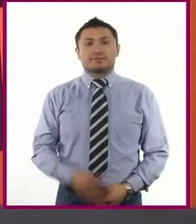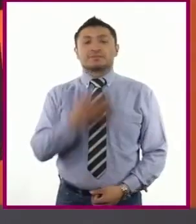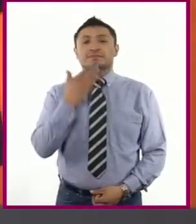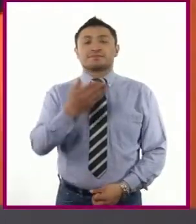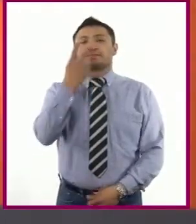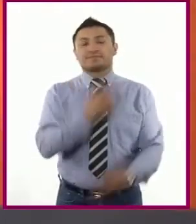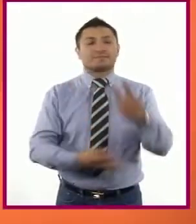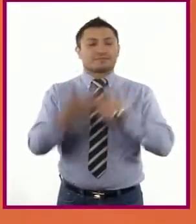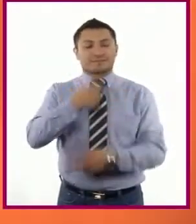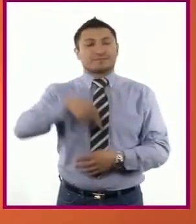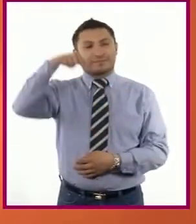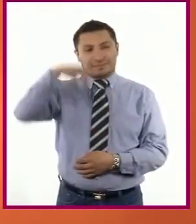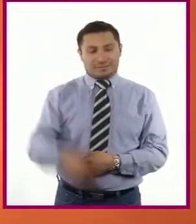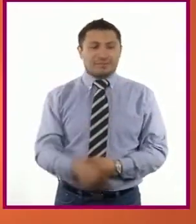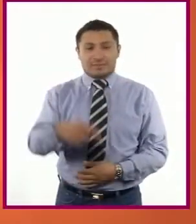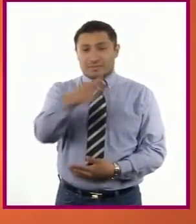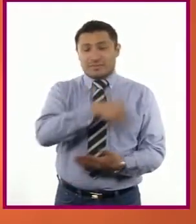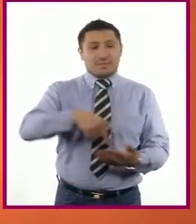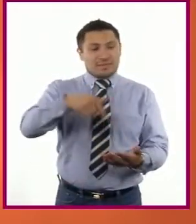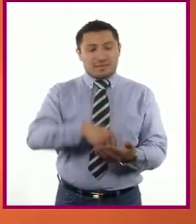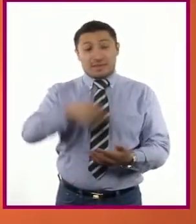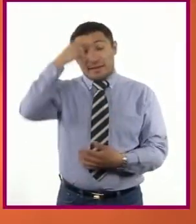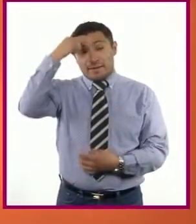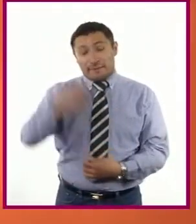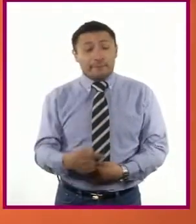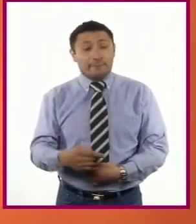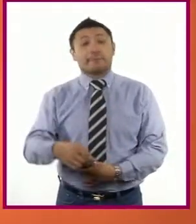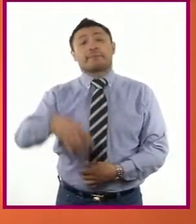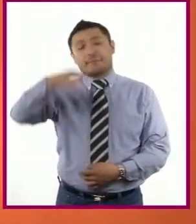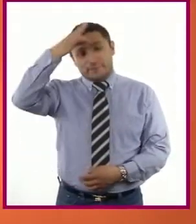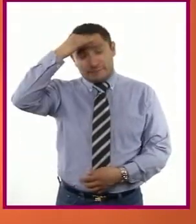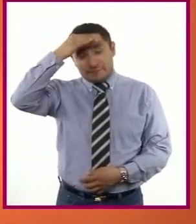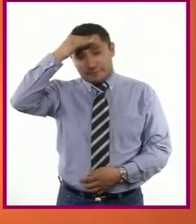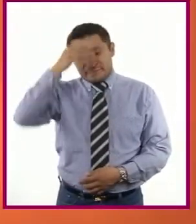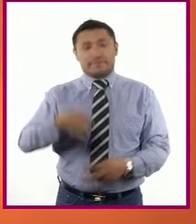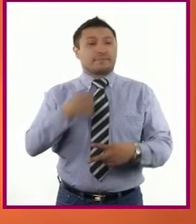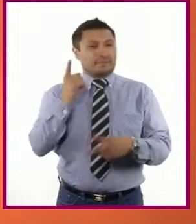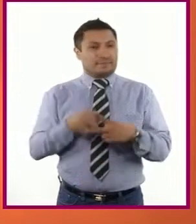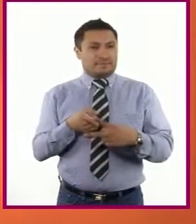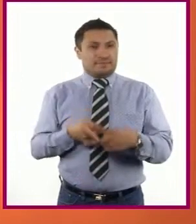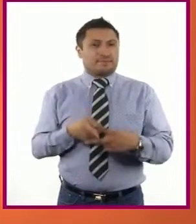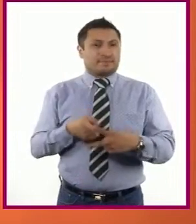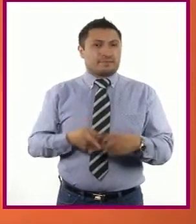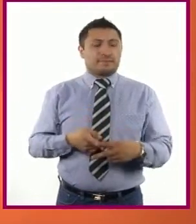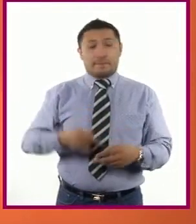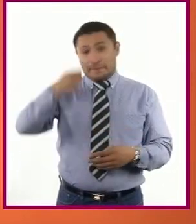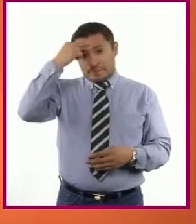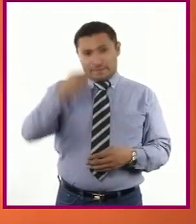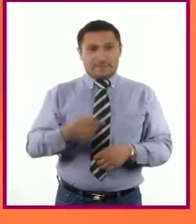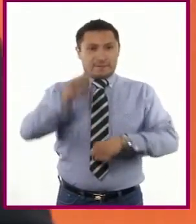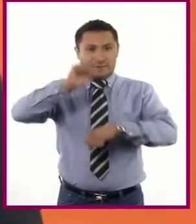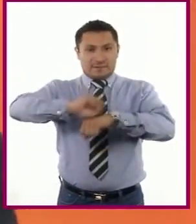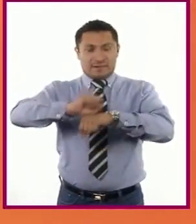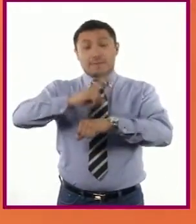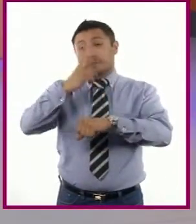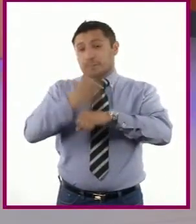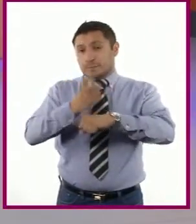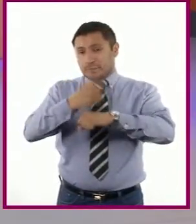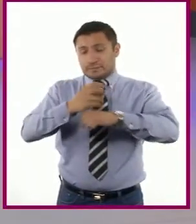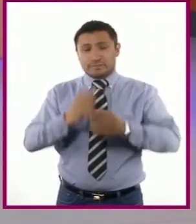Bienvenidas y bienvenidos a un espacio dedicado a desarrollar el aprendizaje de las matemáticas para segundo grado de